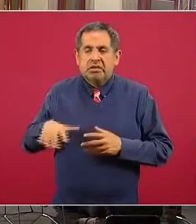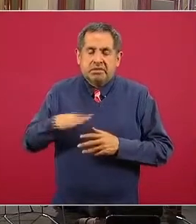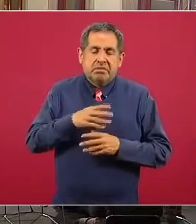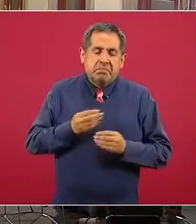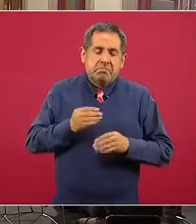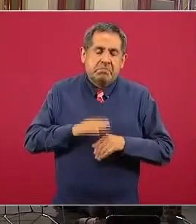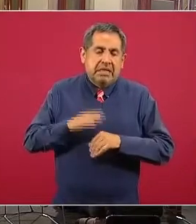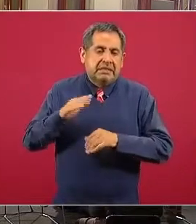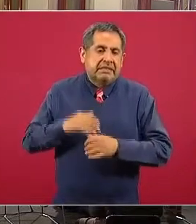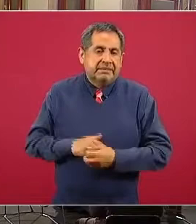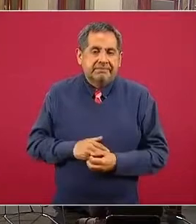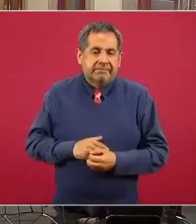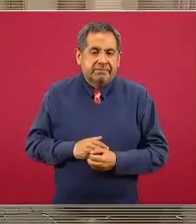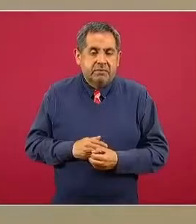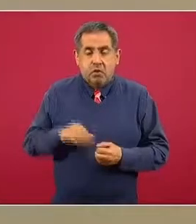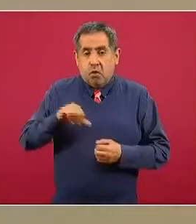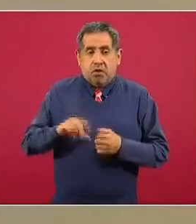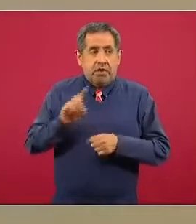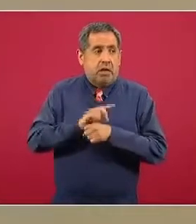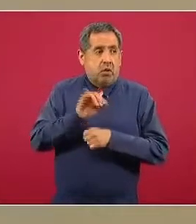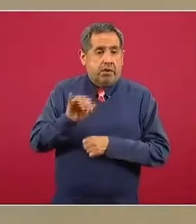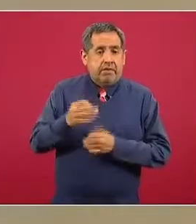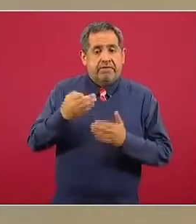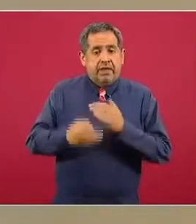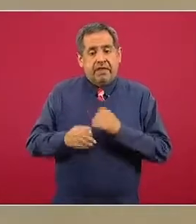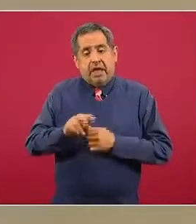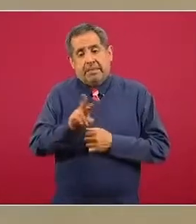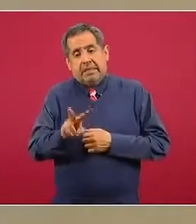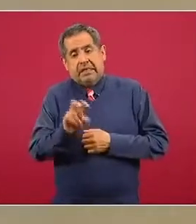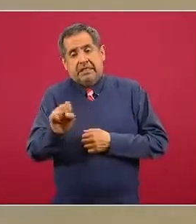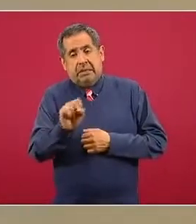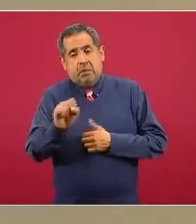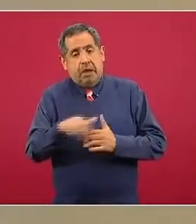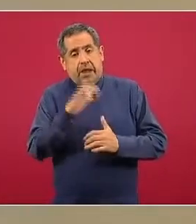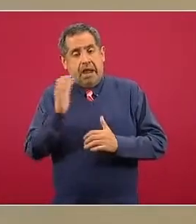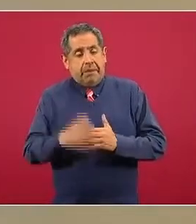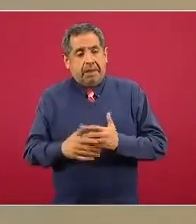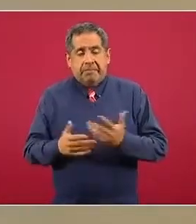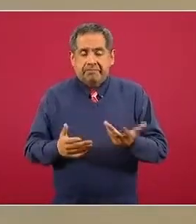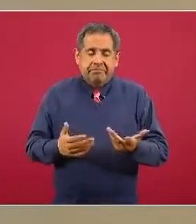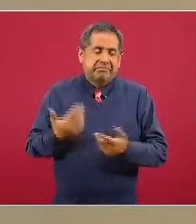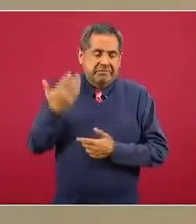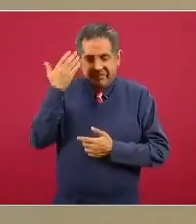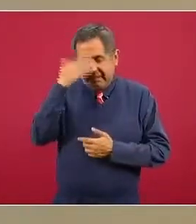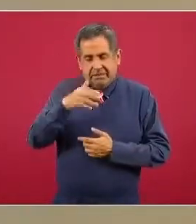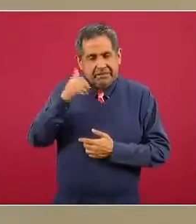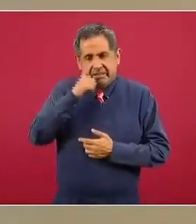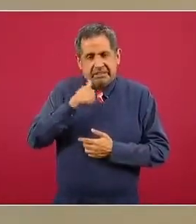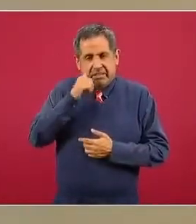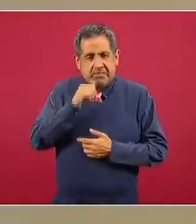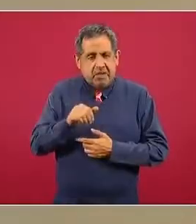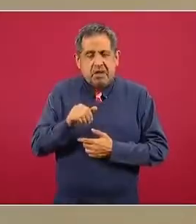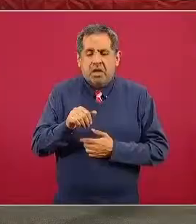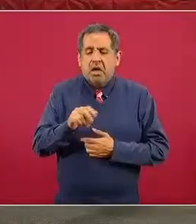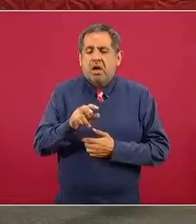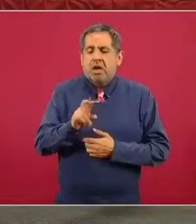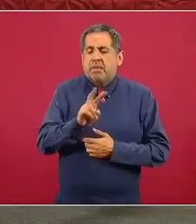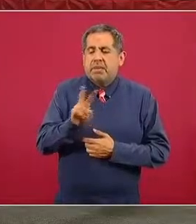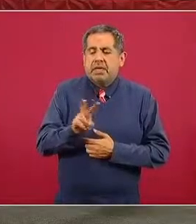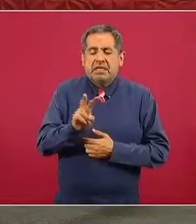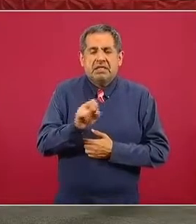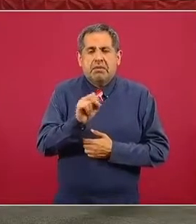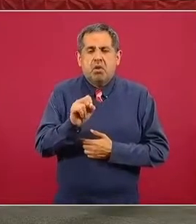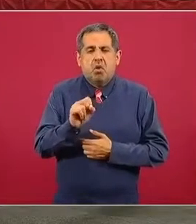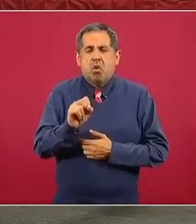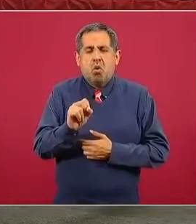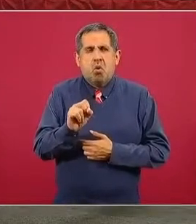mismos. Entonces estamos hoy día jueves, faltan todavía 2 días para que cierre esta semana. Sabemos que normalmente los últimos 2 días es cuando